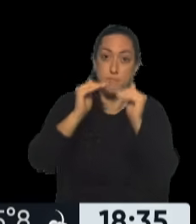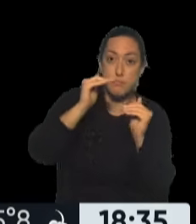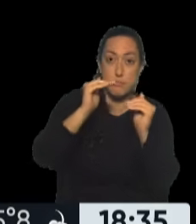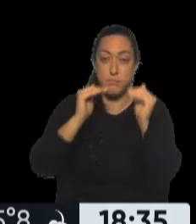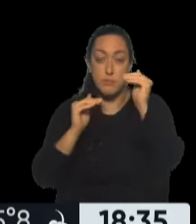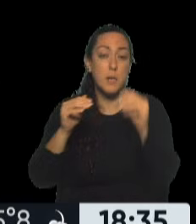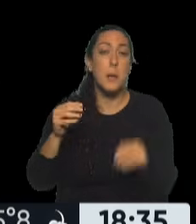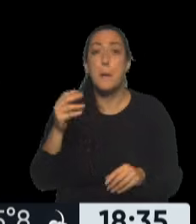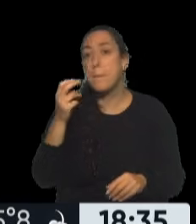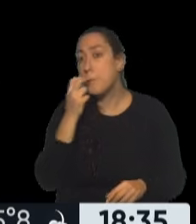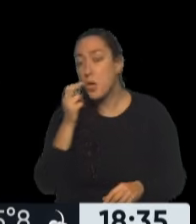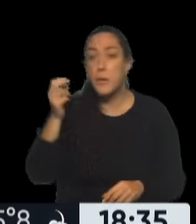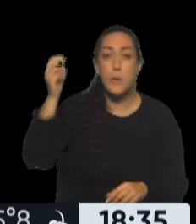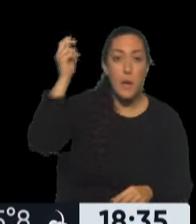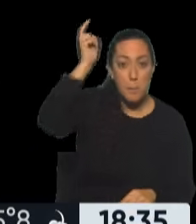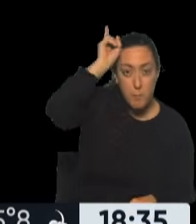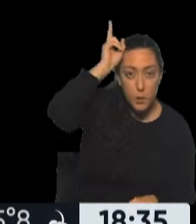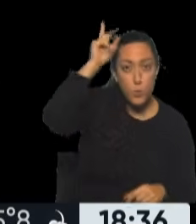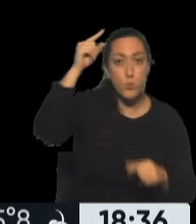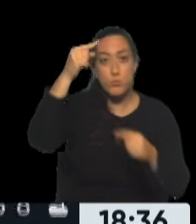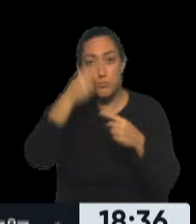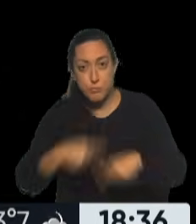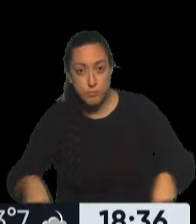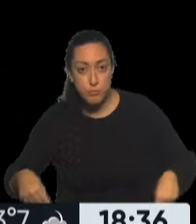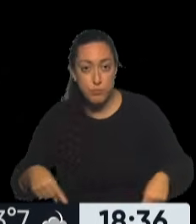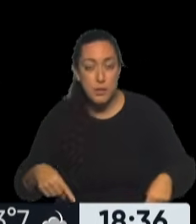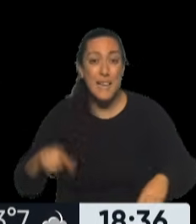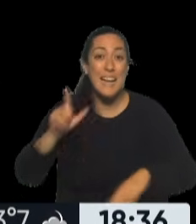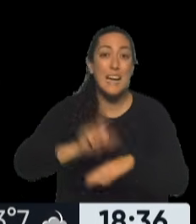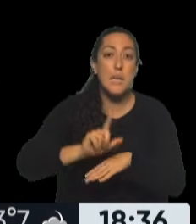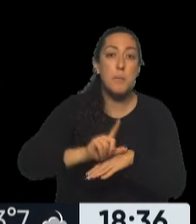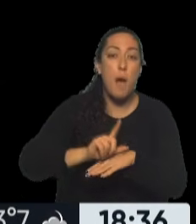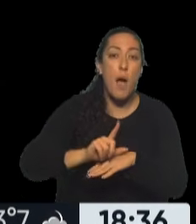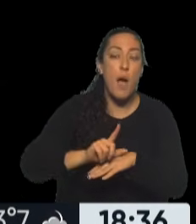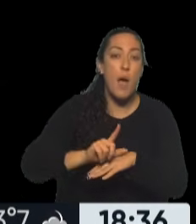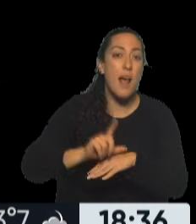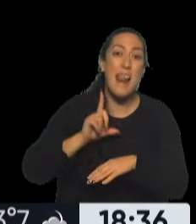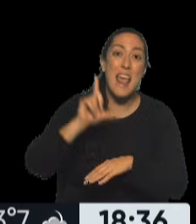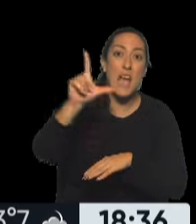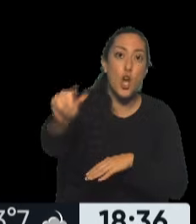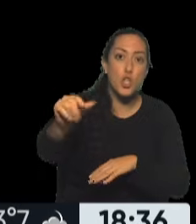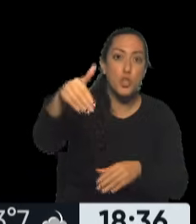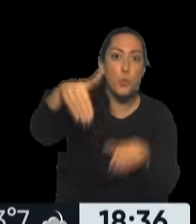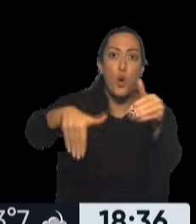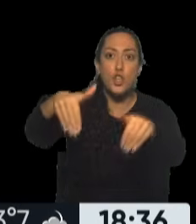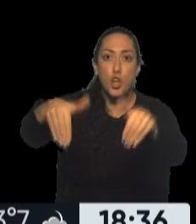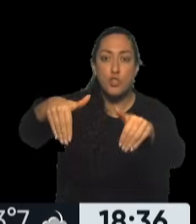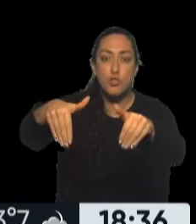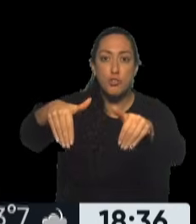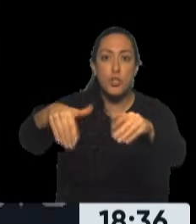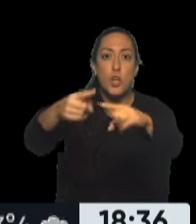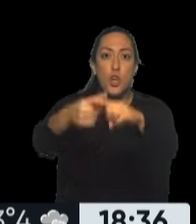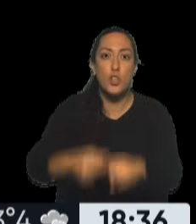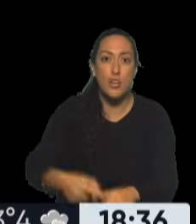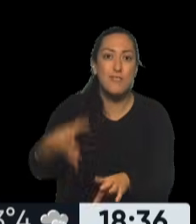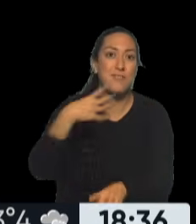en Bolivia, que el voto rural, el voto más alejado de Lima, tarda más tiempo en llegar. Y por eso, digamos, eso explicaba que... Y en este